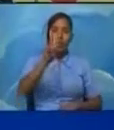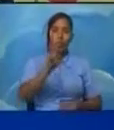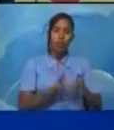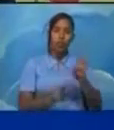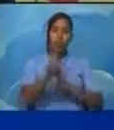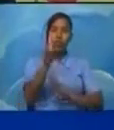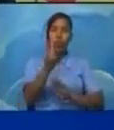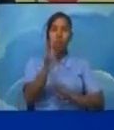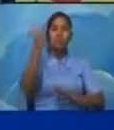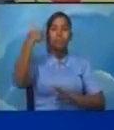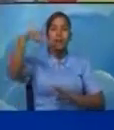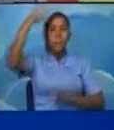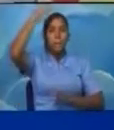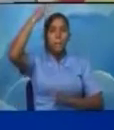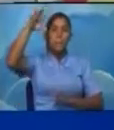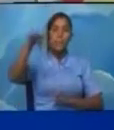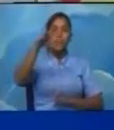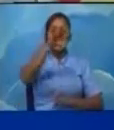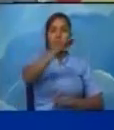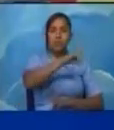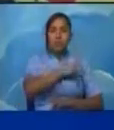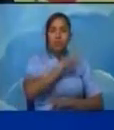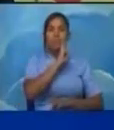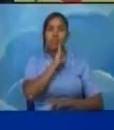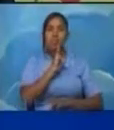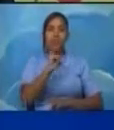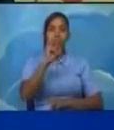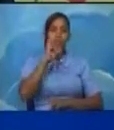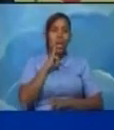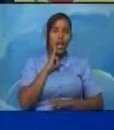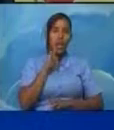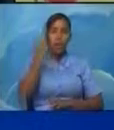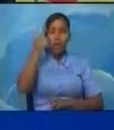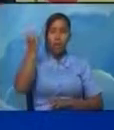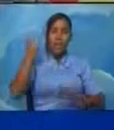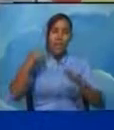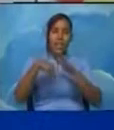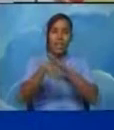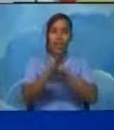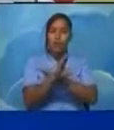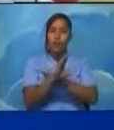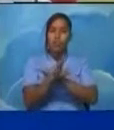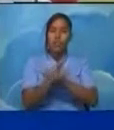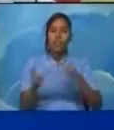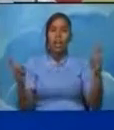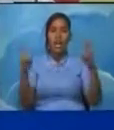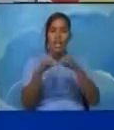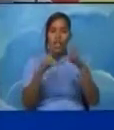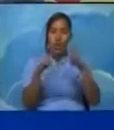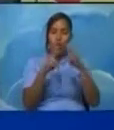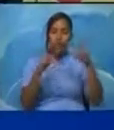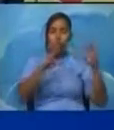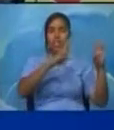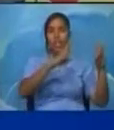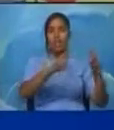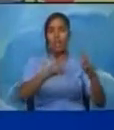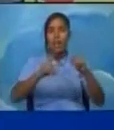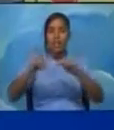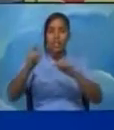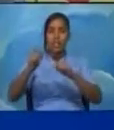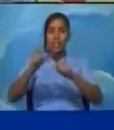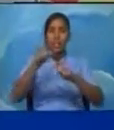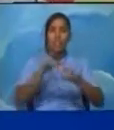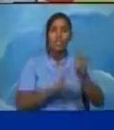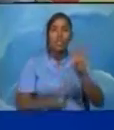12 principales de Israel para que fueran a reconocer la tierra. Y de